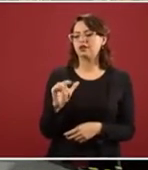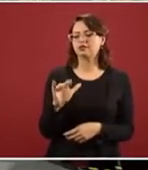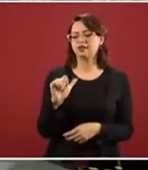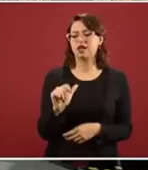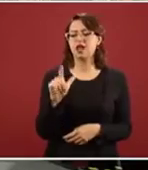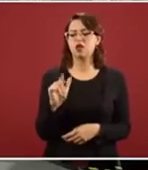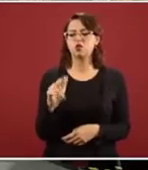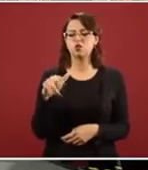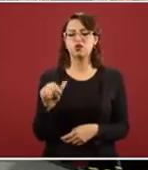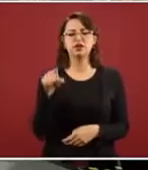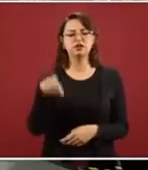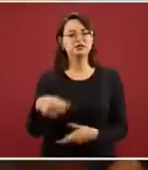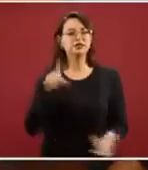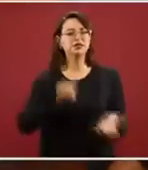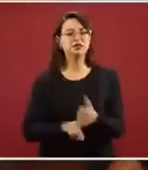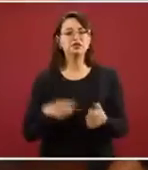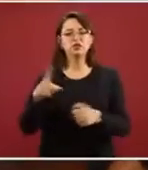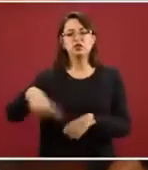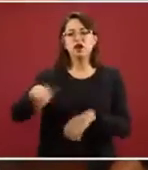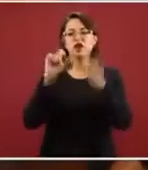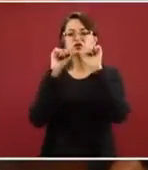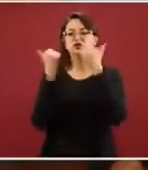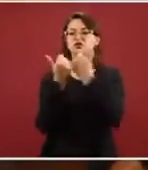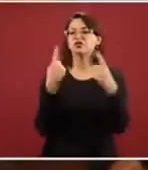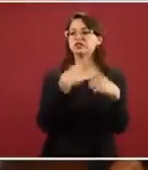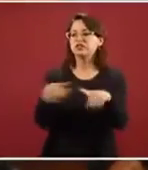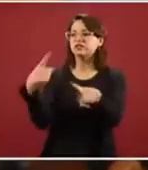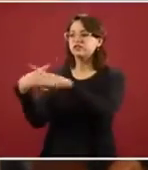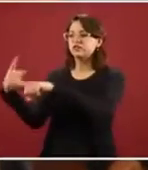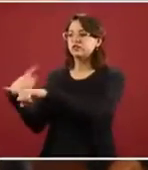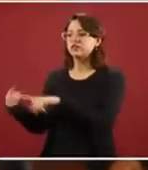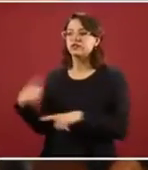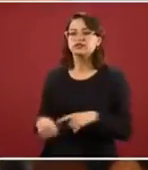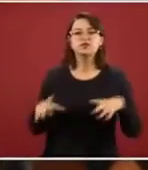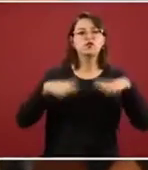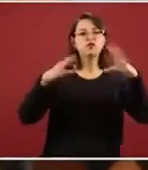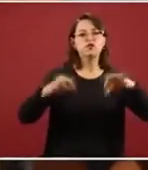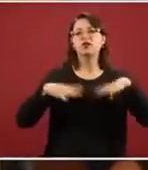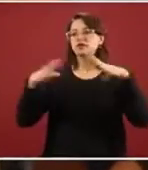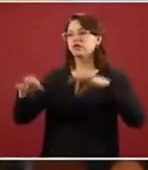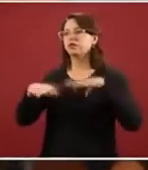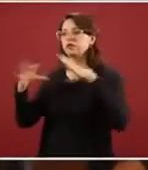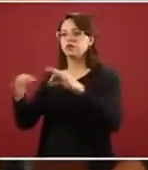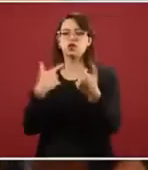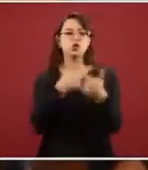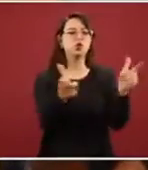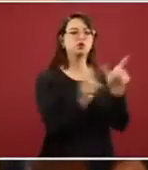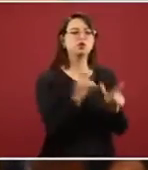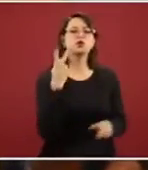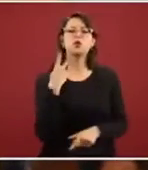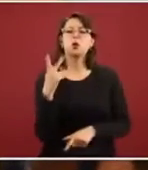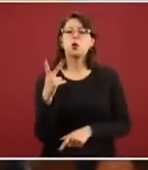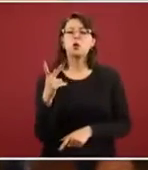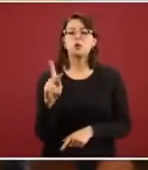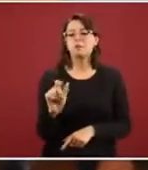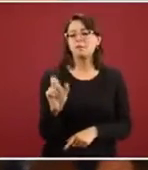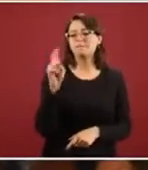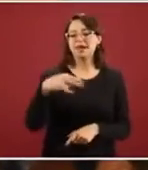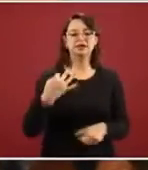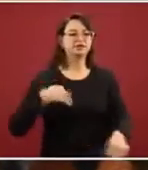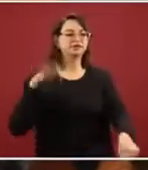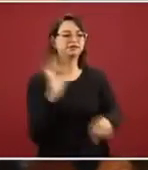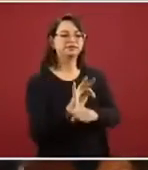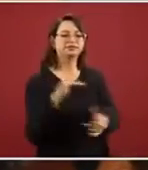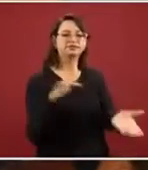una sociedad civil para favorecer al gobierno panista y se le dio poder y recursos,